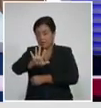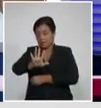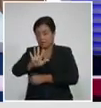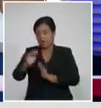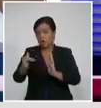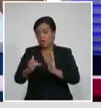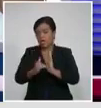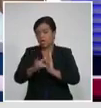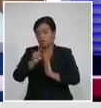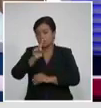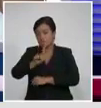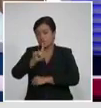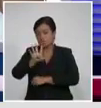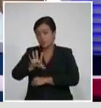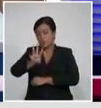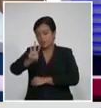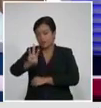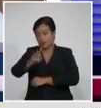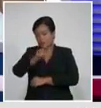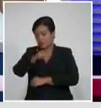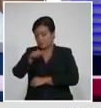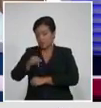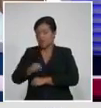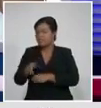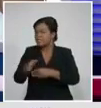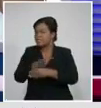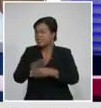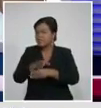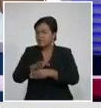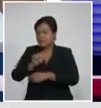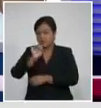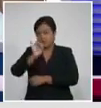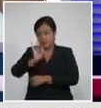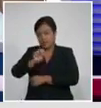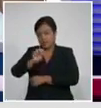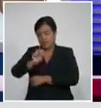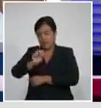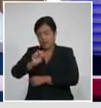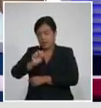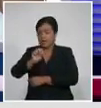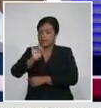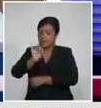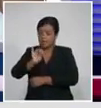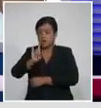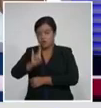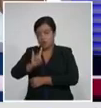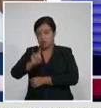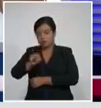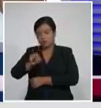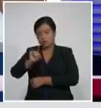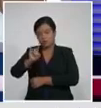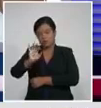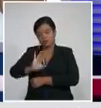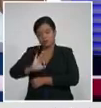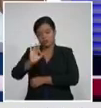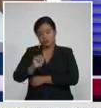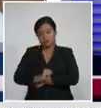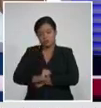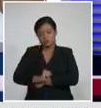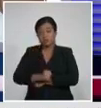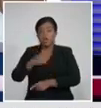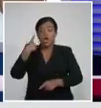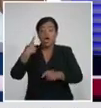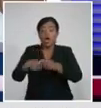35.153 para un 79.9%. En el caso del ensayo clínico fase 3 de